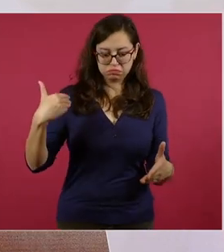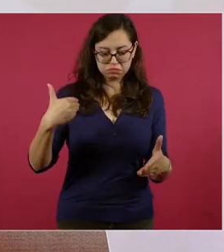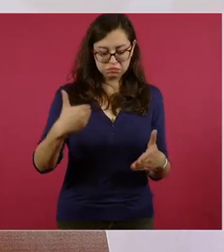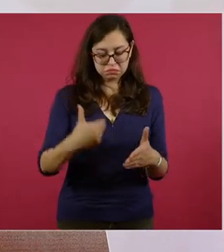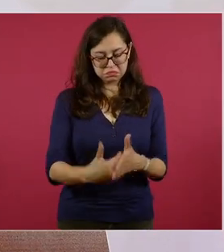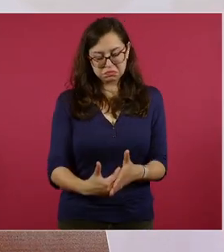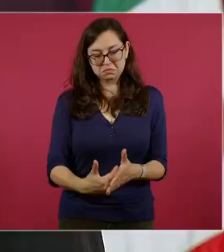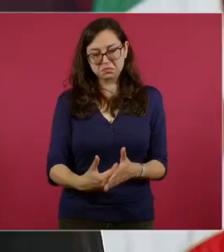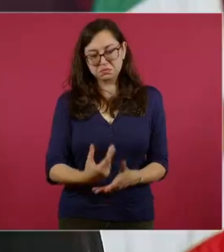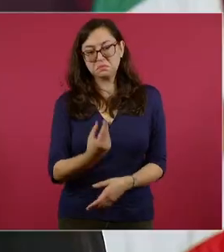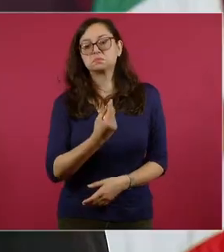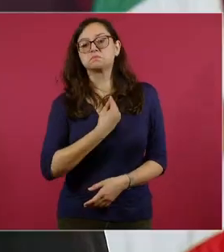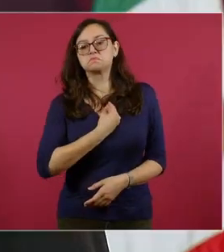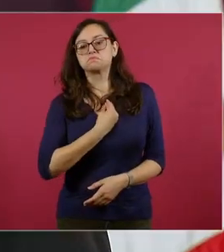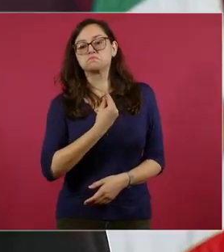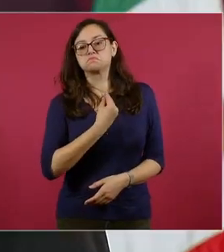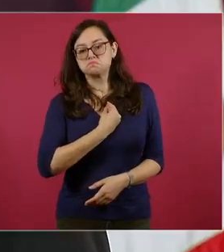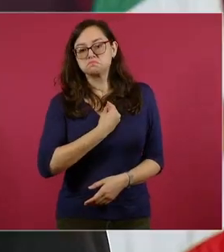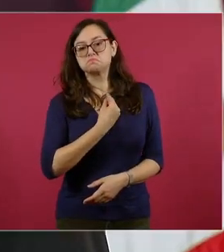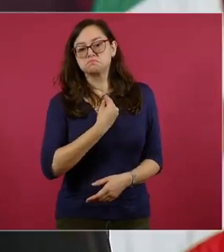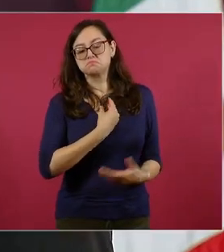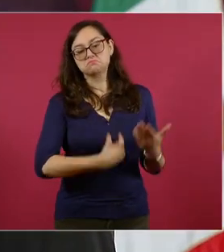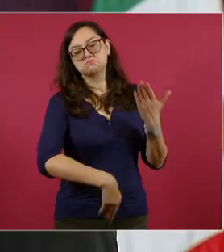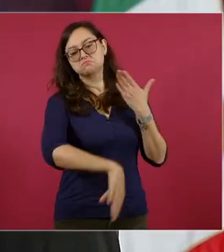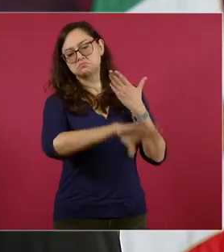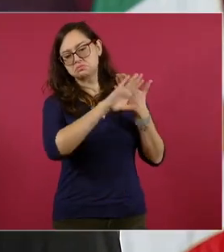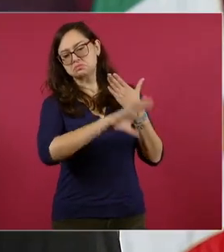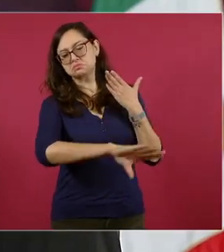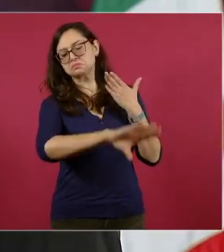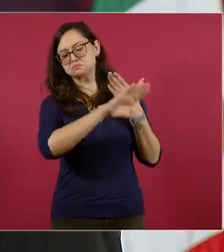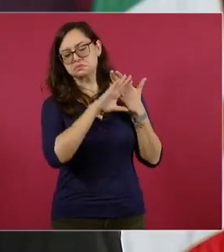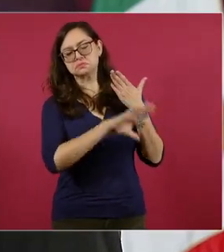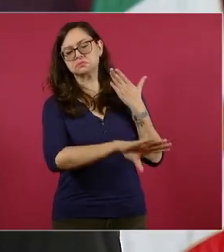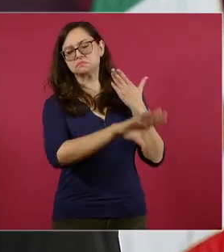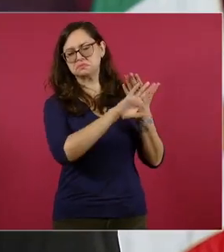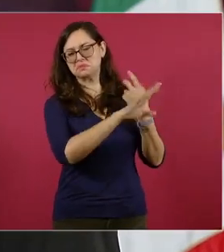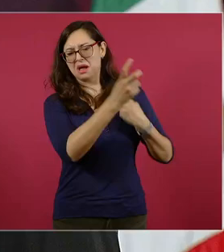enfrentar todas las lanzadas de los medios,